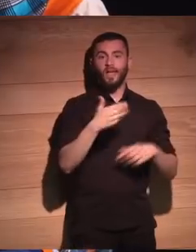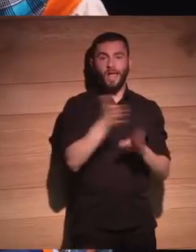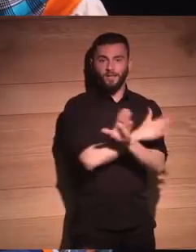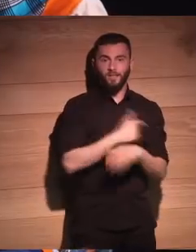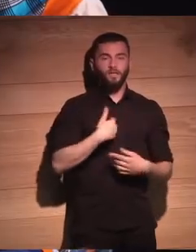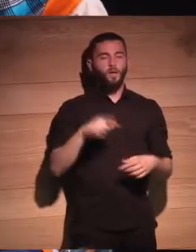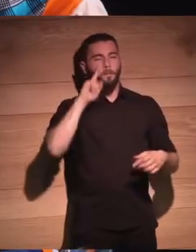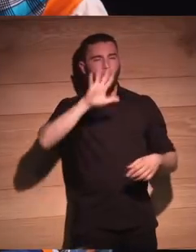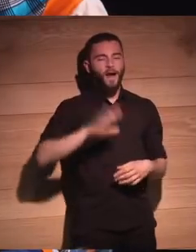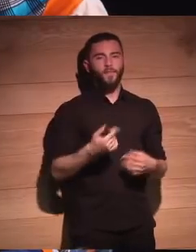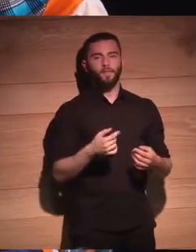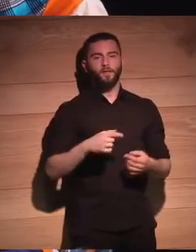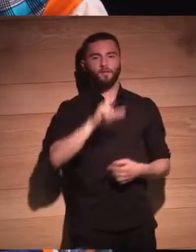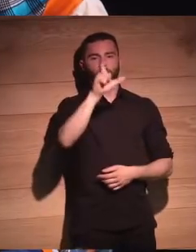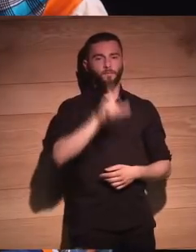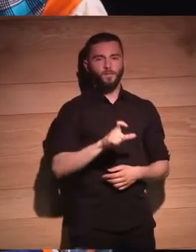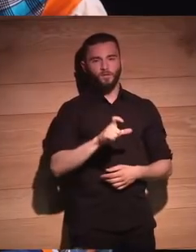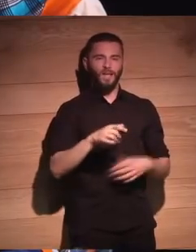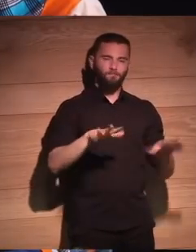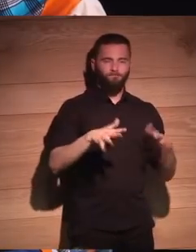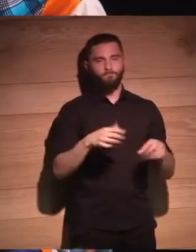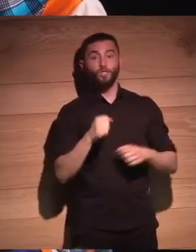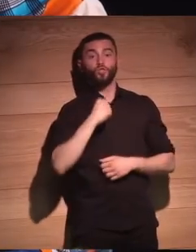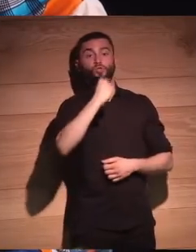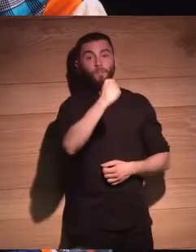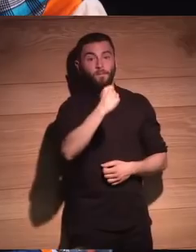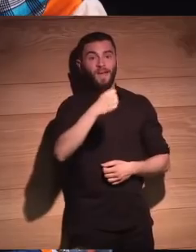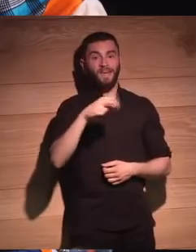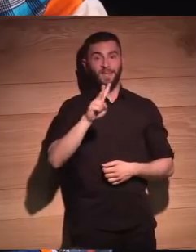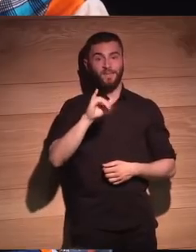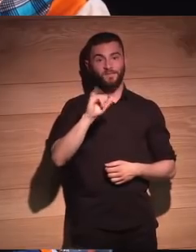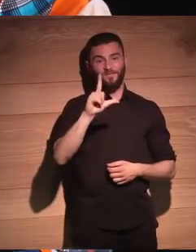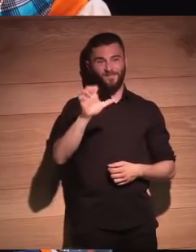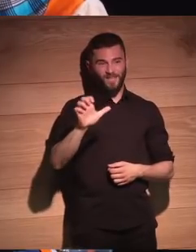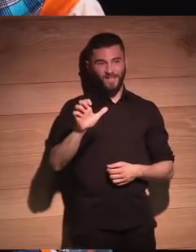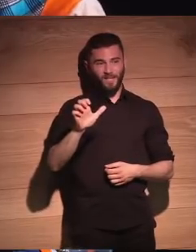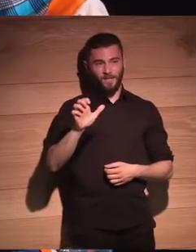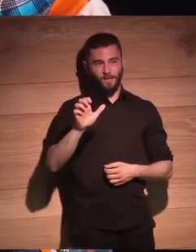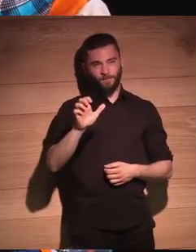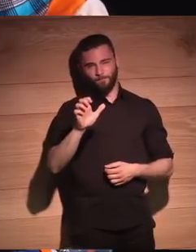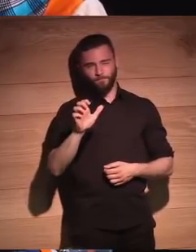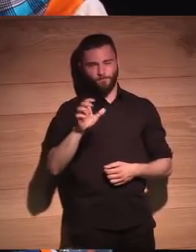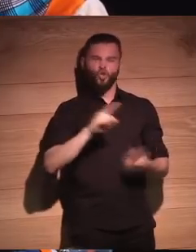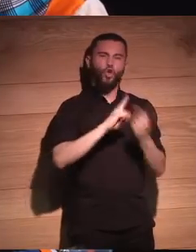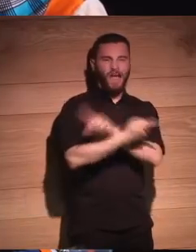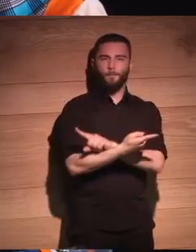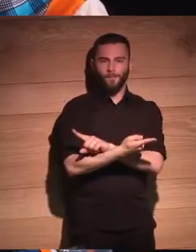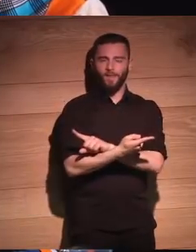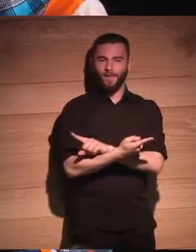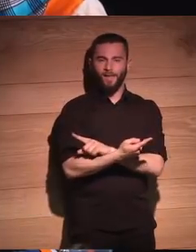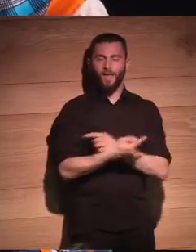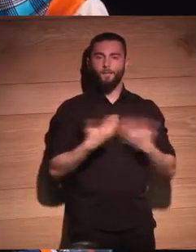personaje mucho más parecido a un Superman, y parece que Bill le da más la última vuelta, ¿no? Lo que pasa es